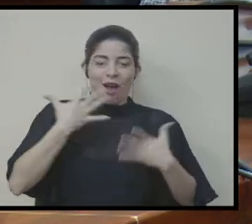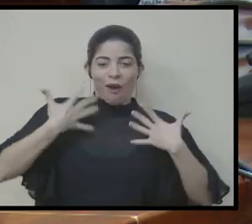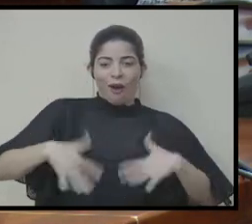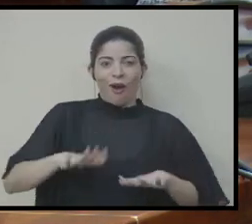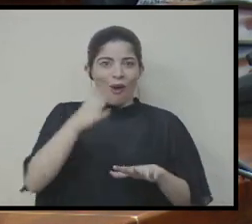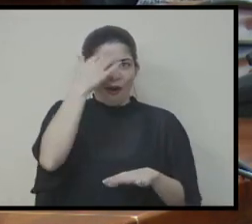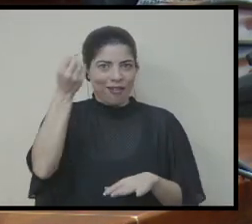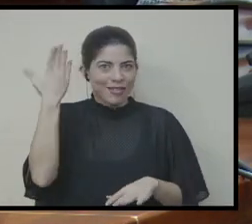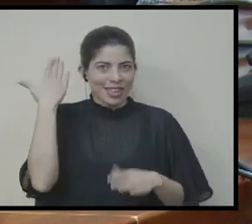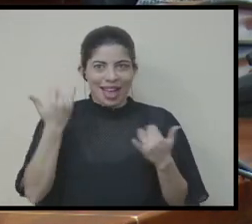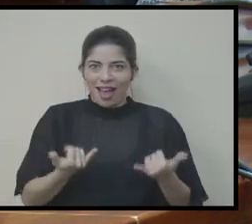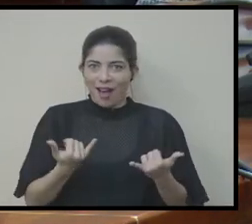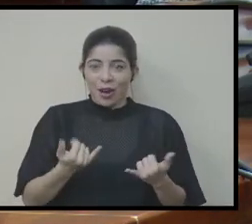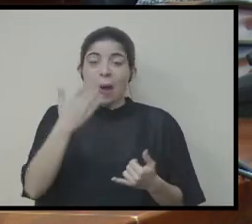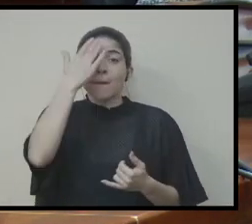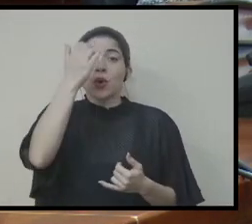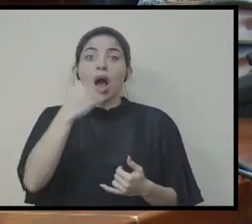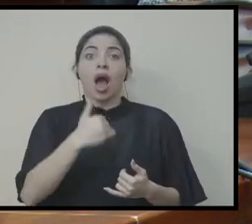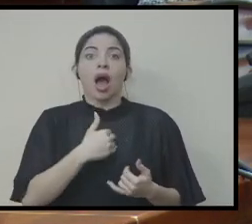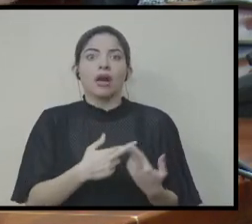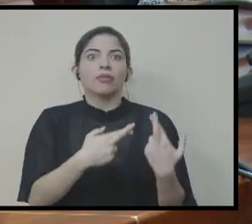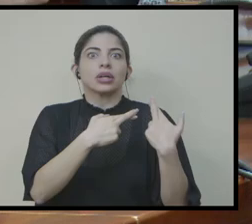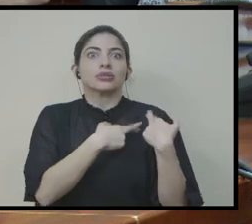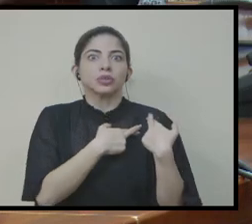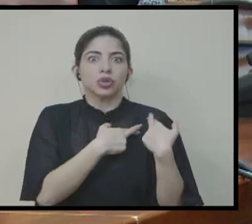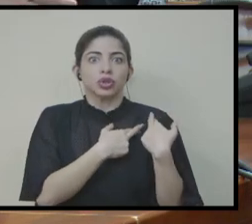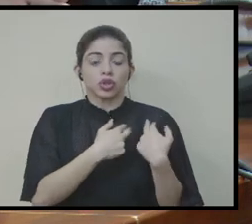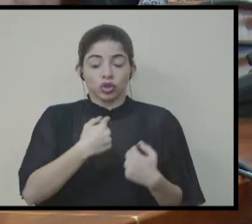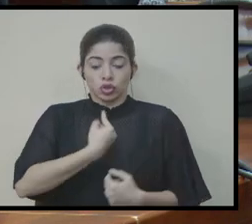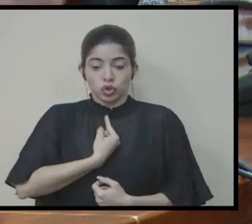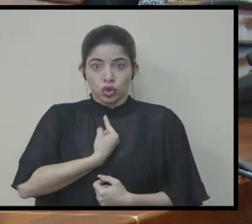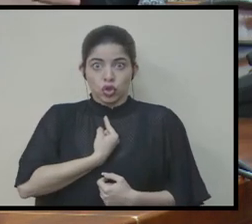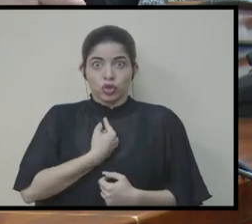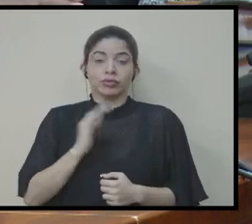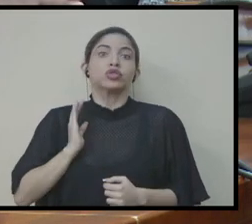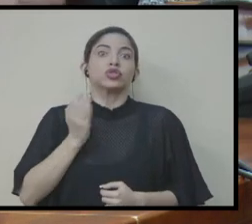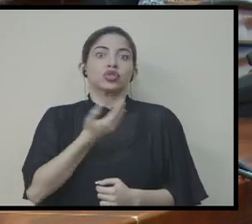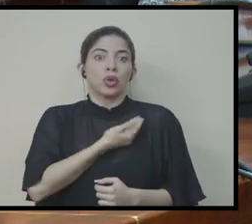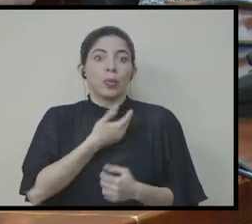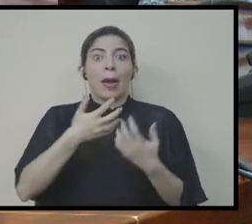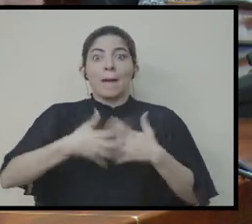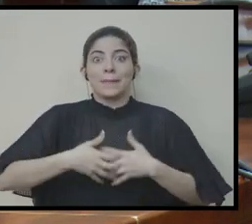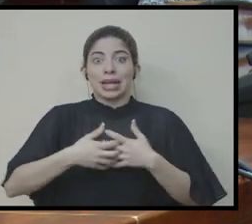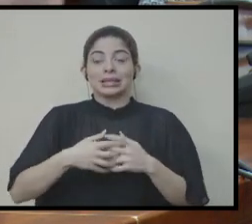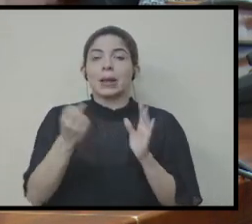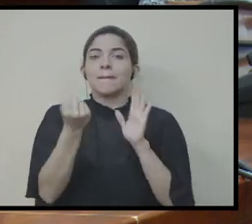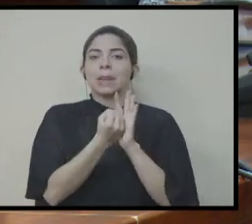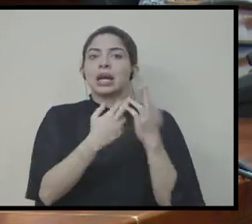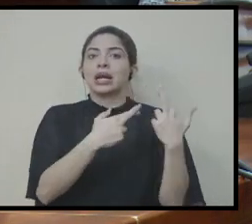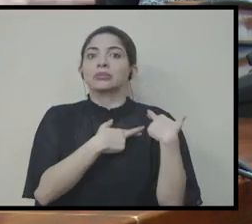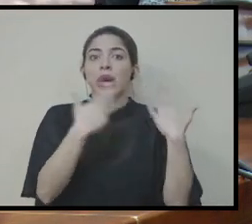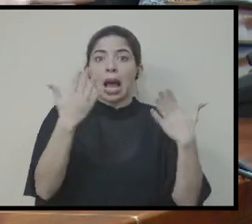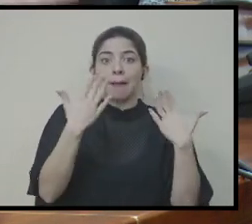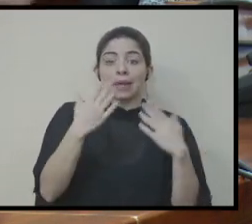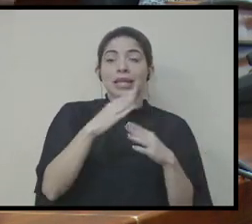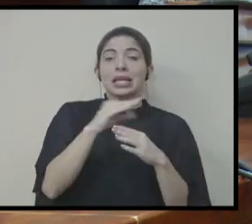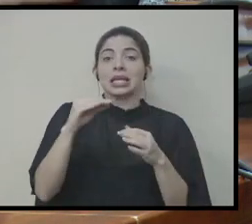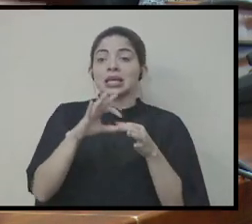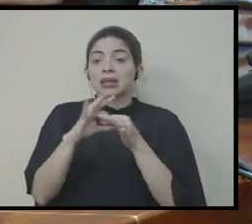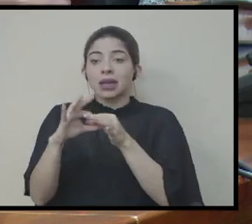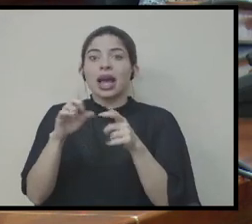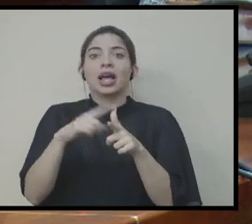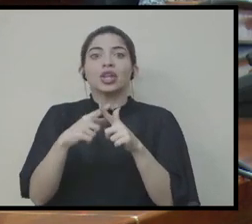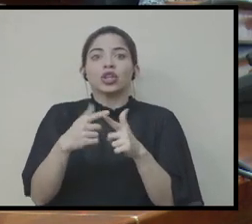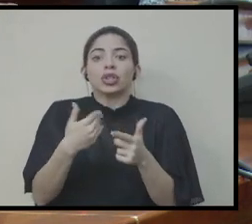también detrás hay una responsabilidad, porque soy y somos, a nivel de empresa, una marca responsable con el ambiente y con la sociedad. Entonces,